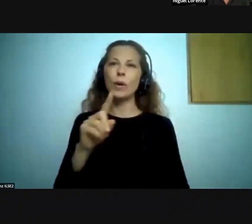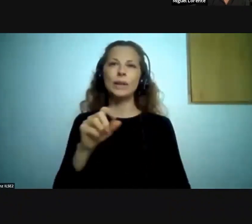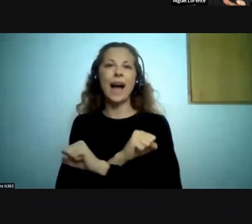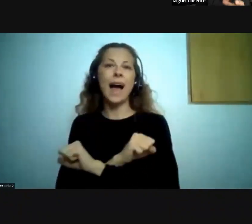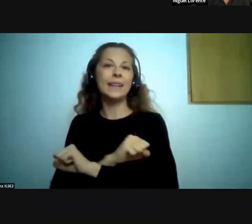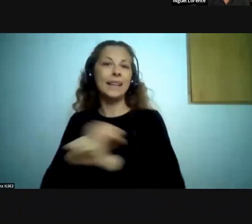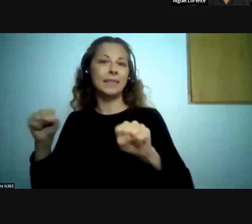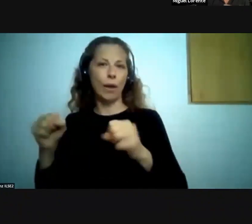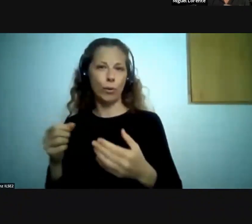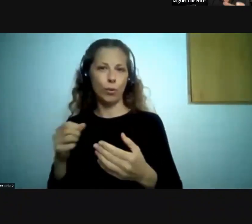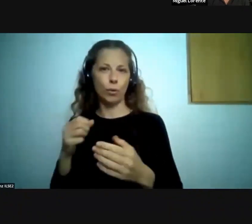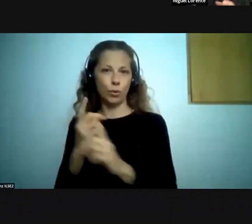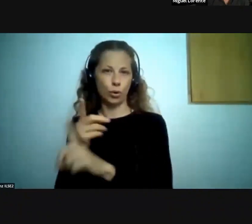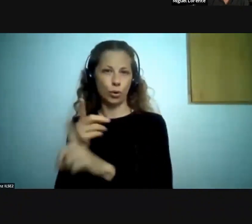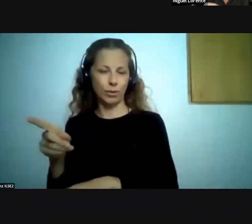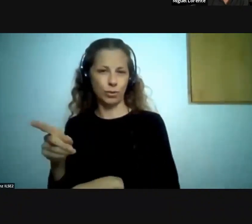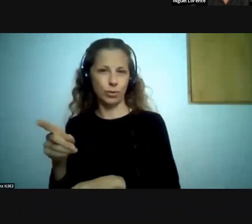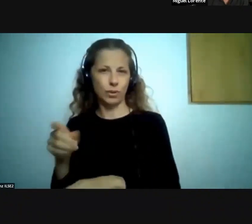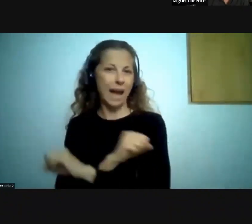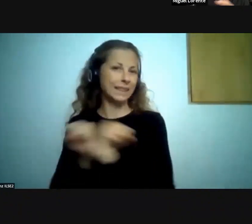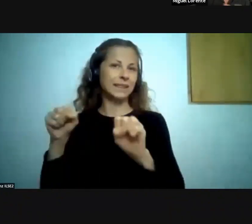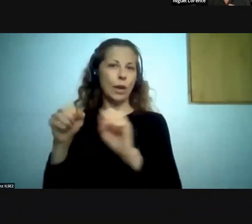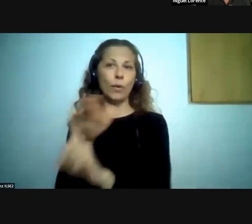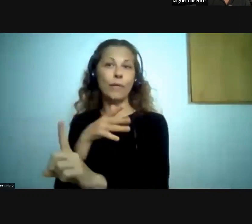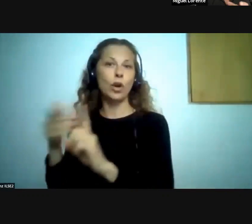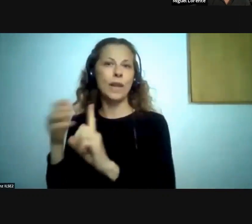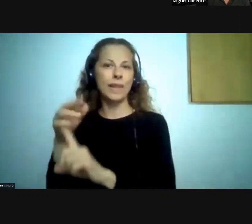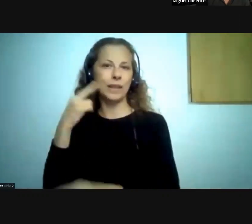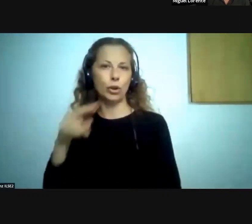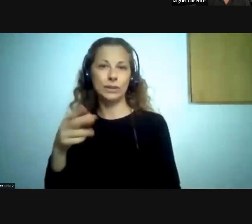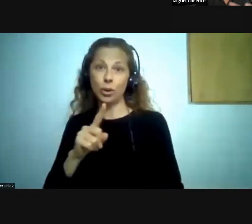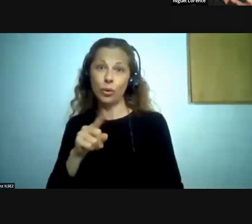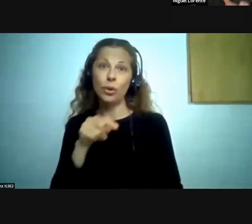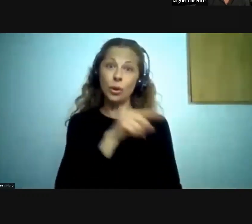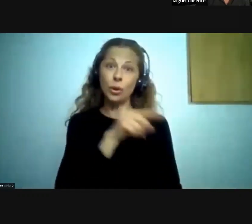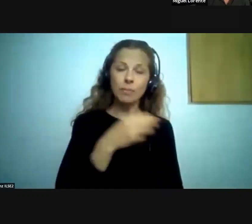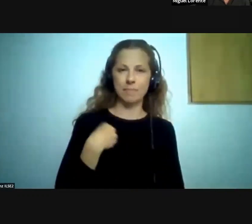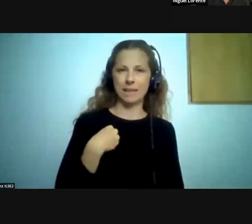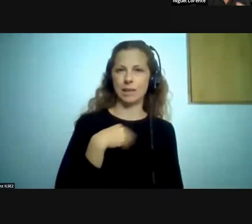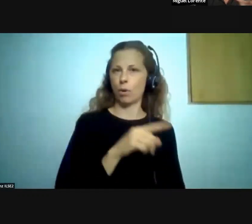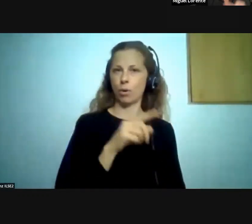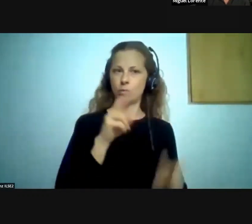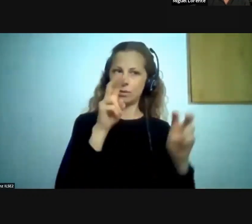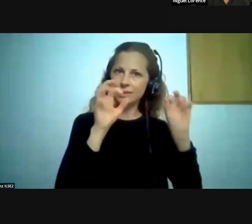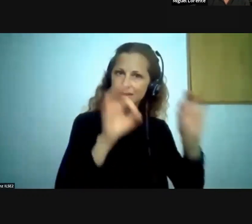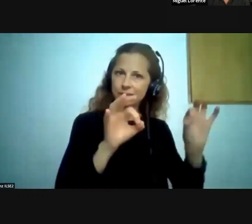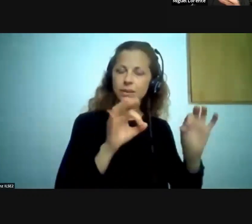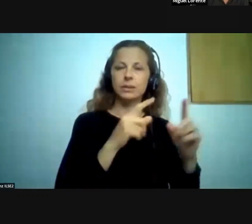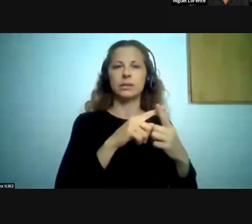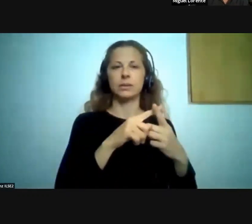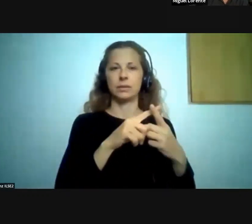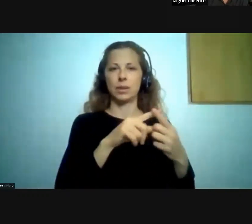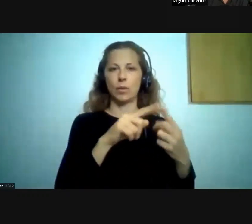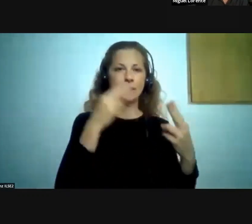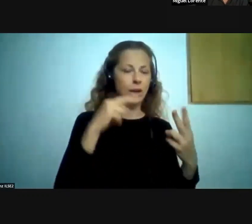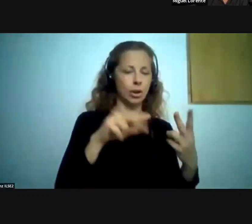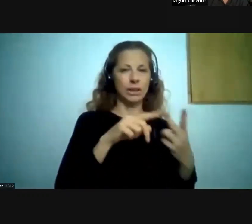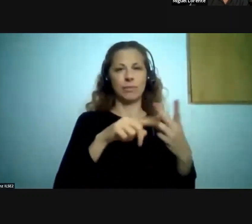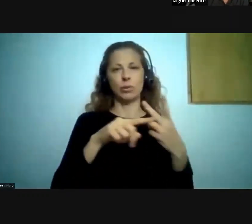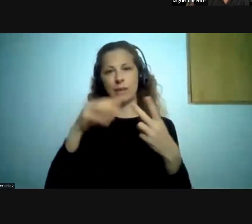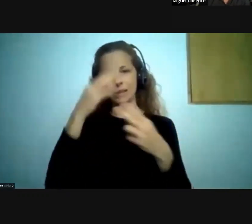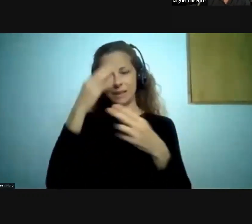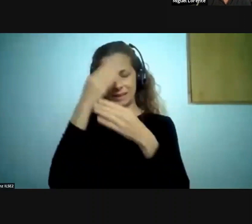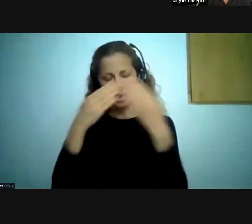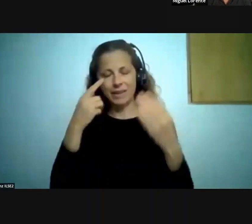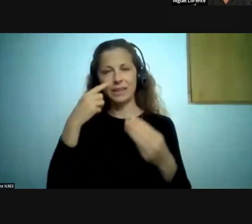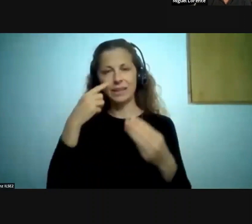violencia terrorista. Pues si tenemos el machismo como causa de la violencia de género, tenemos que tener un pacto de Estado y acciones contra el machismo, no